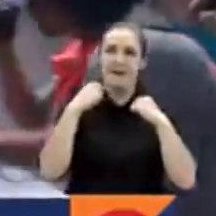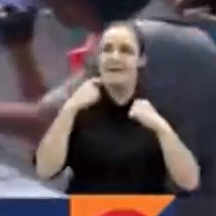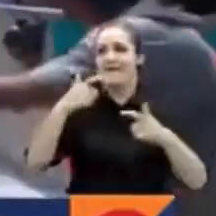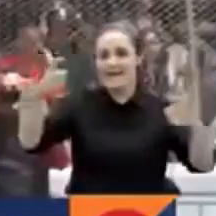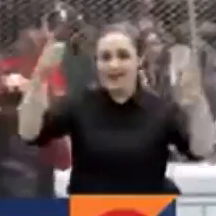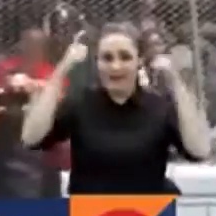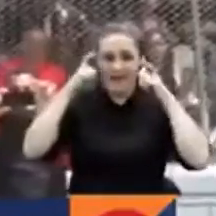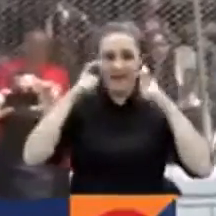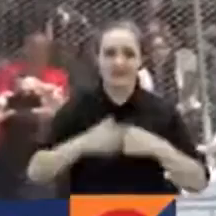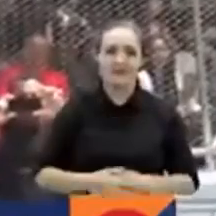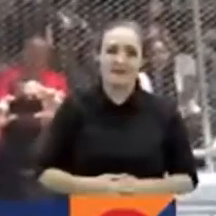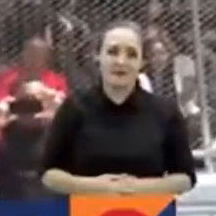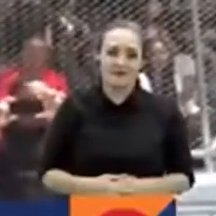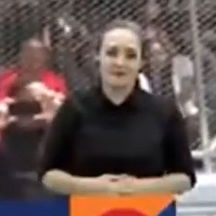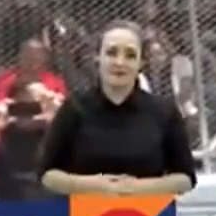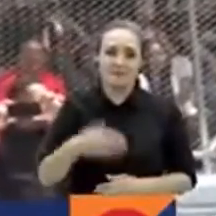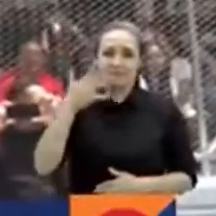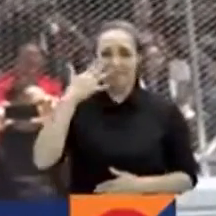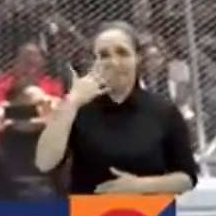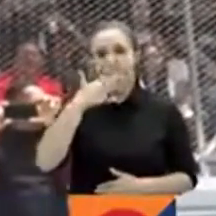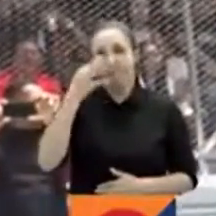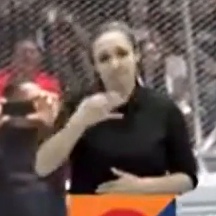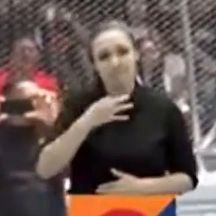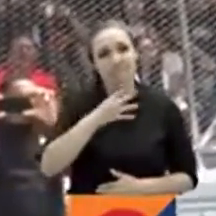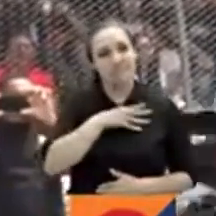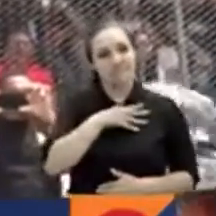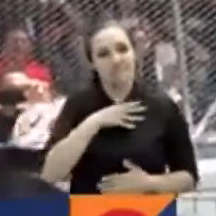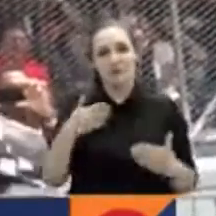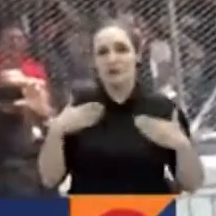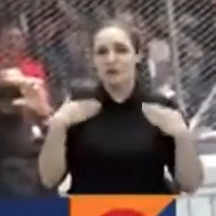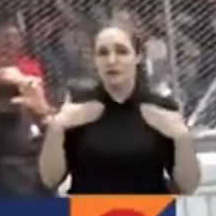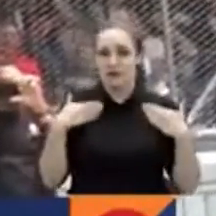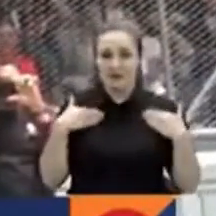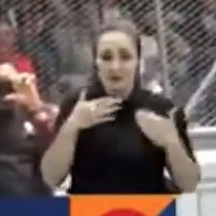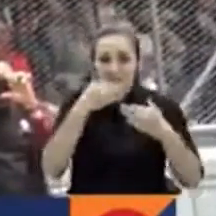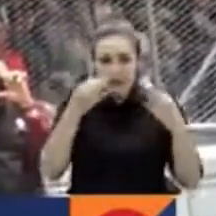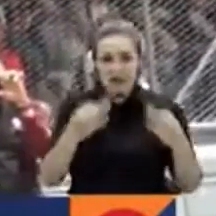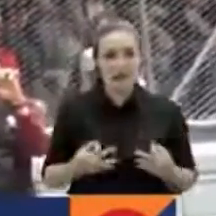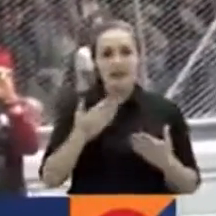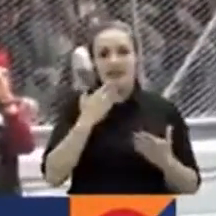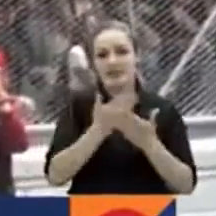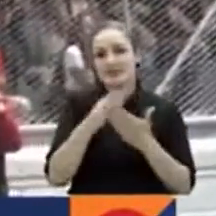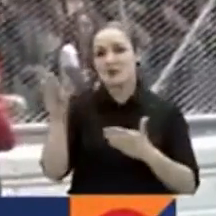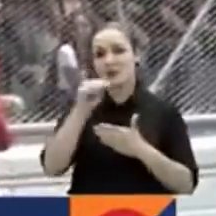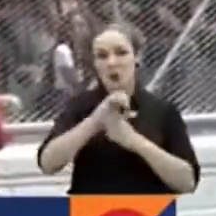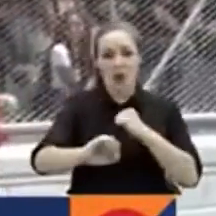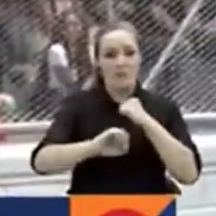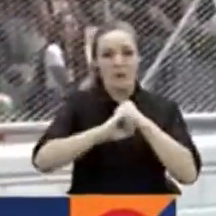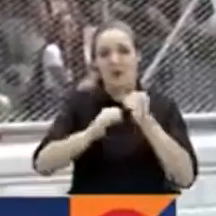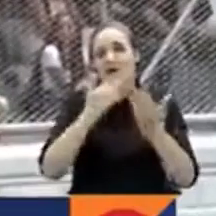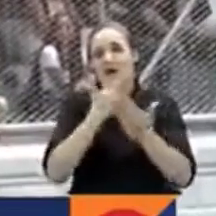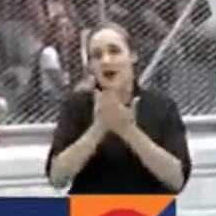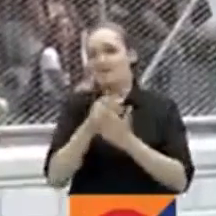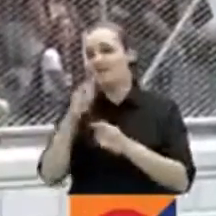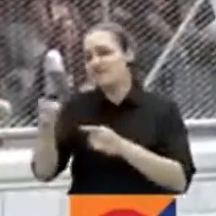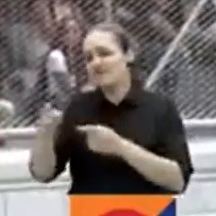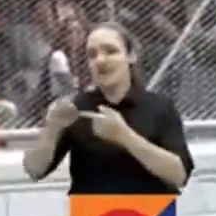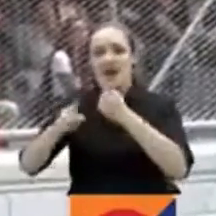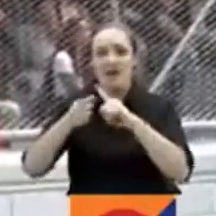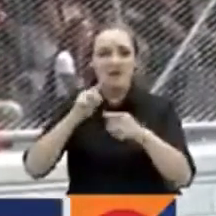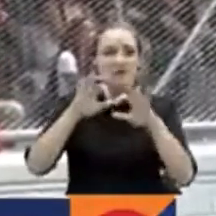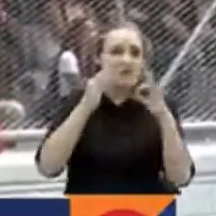del downhill. No, que estoy muy contento, gracias a todos los que me apoyan, a Chigüiro, a mi mamá, a todos.